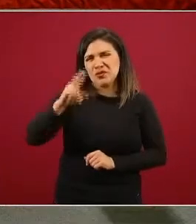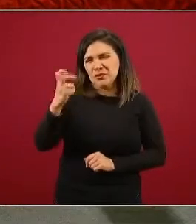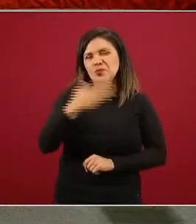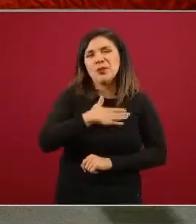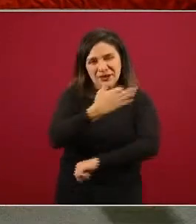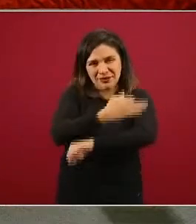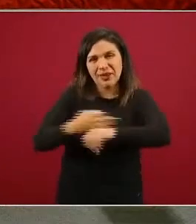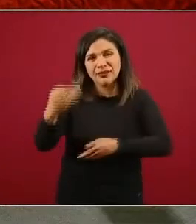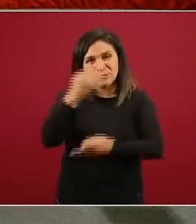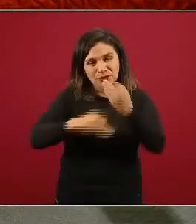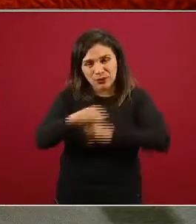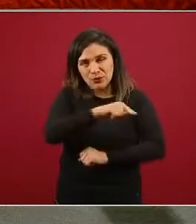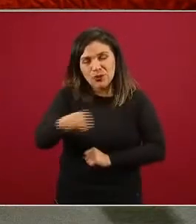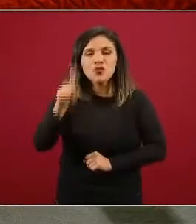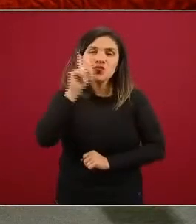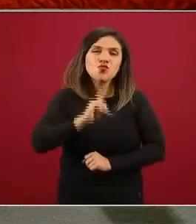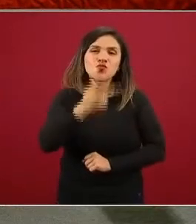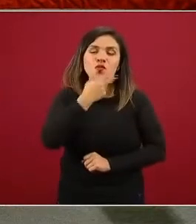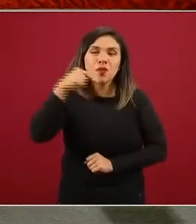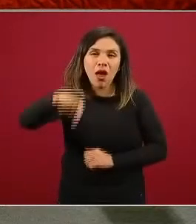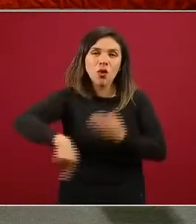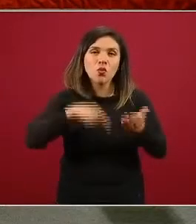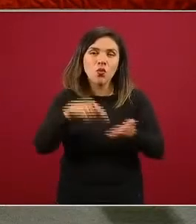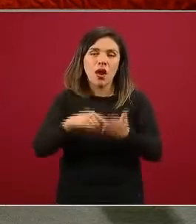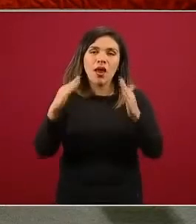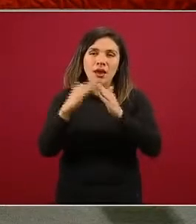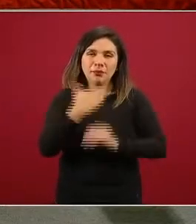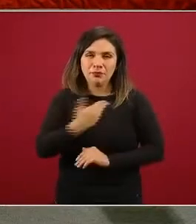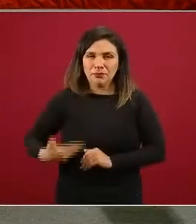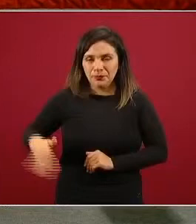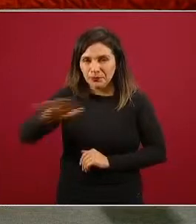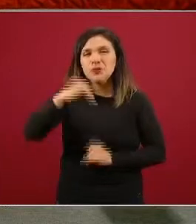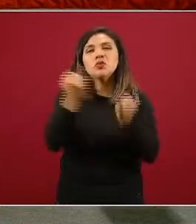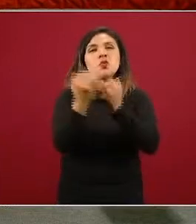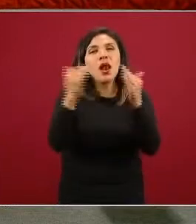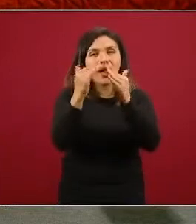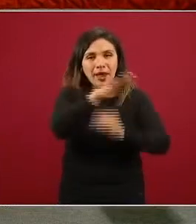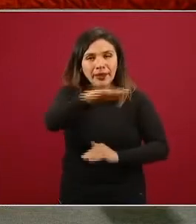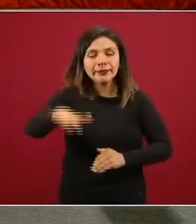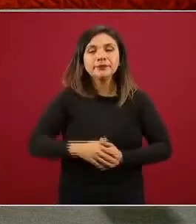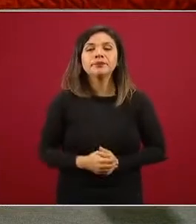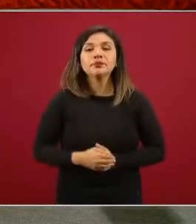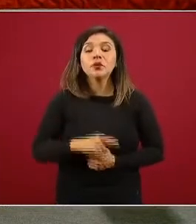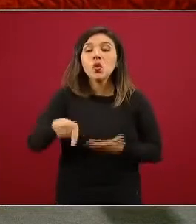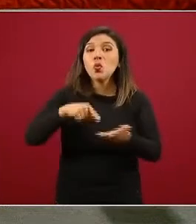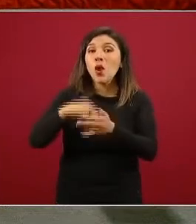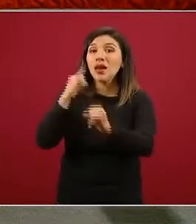buenas tardes, tengan todos y todas aquí en Palacio y en sus hogares. El sitio es